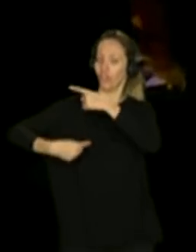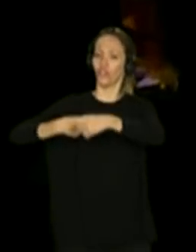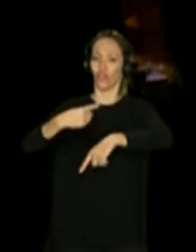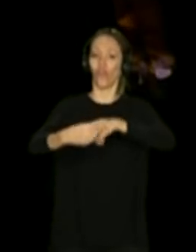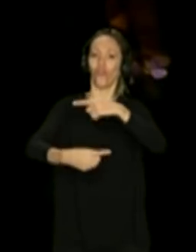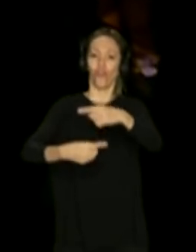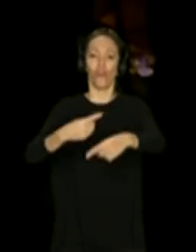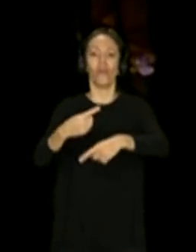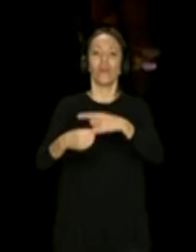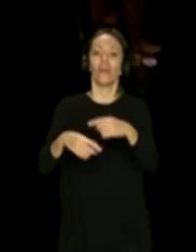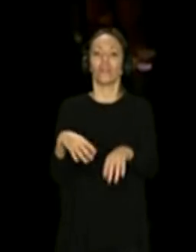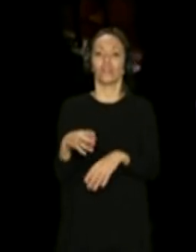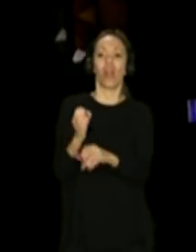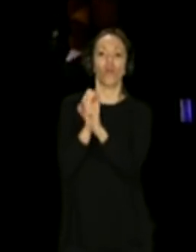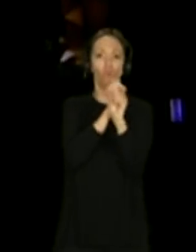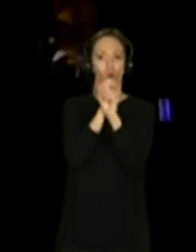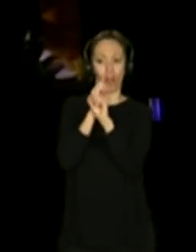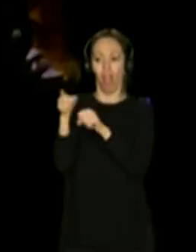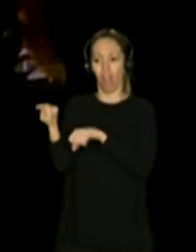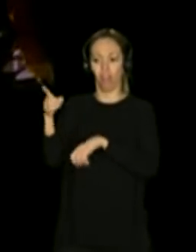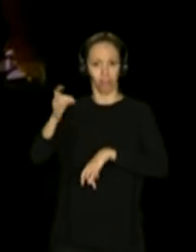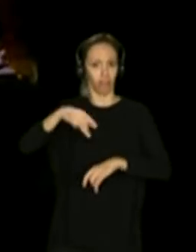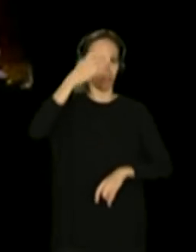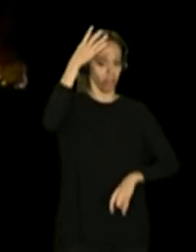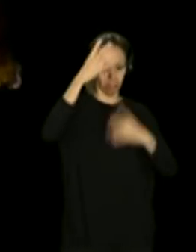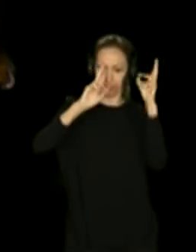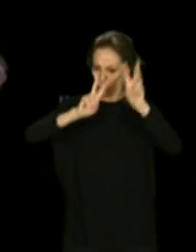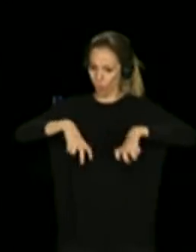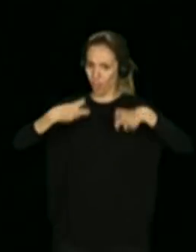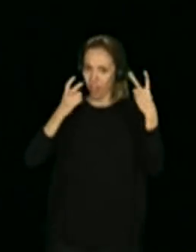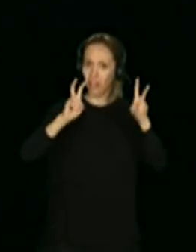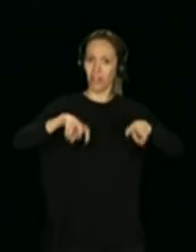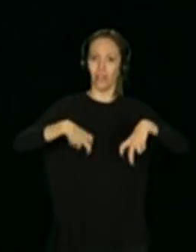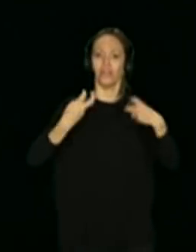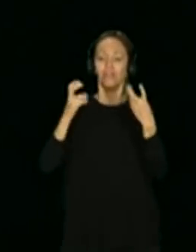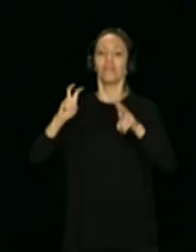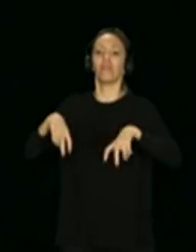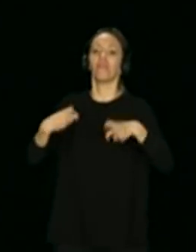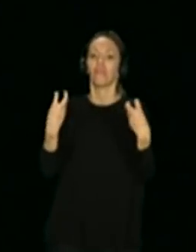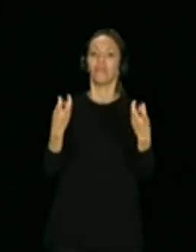¡gracias a él!